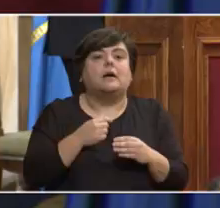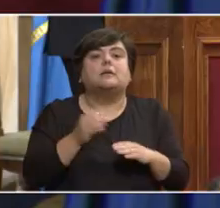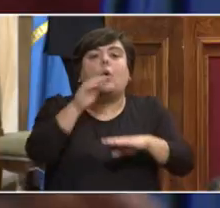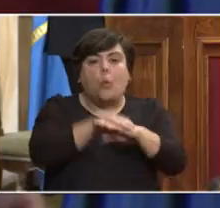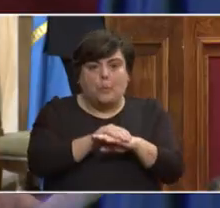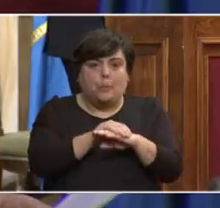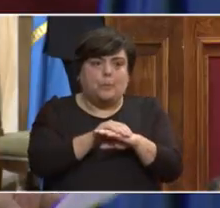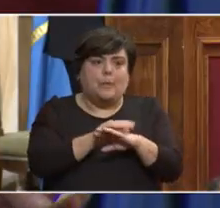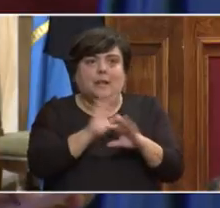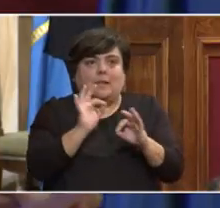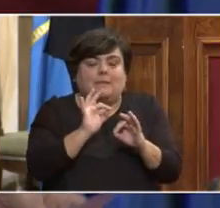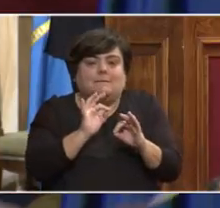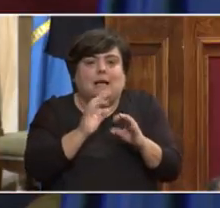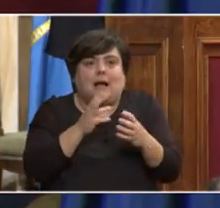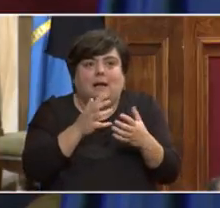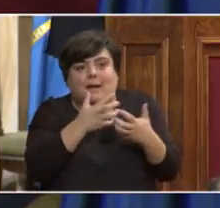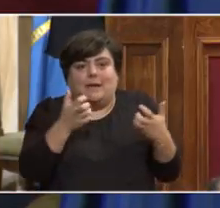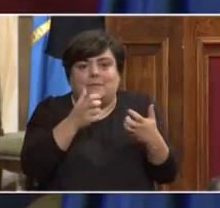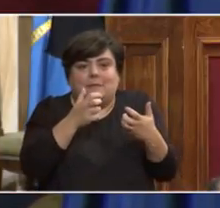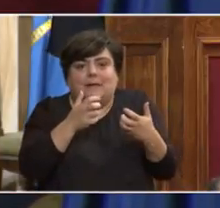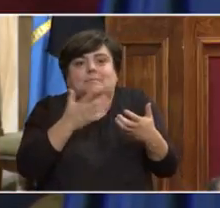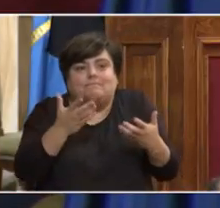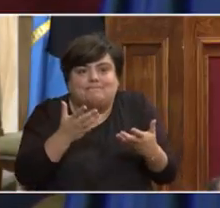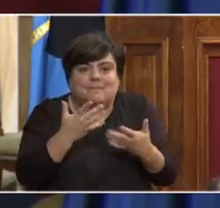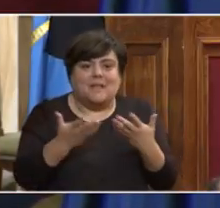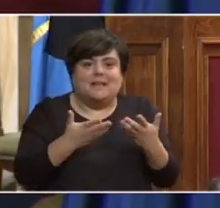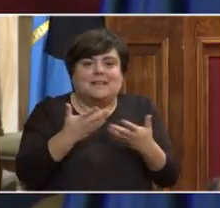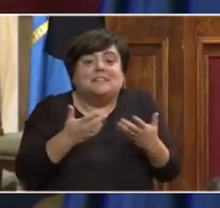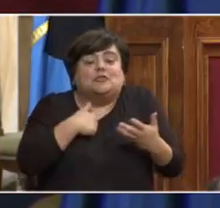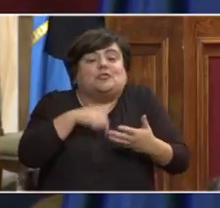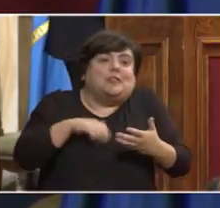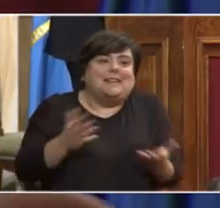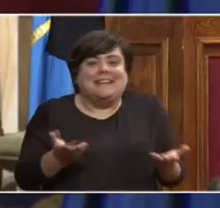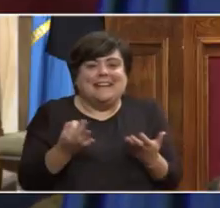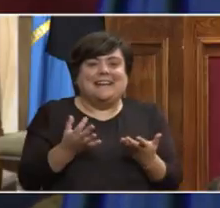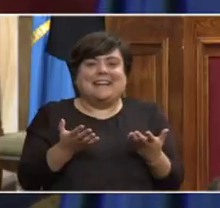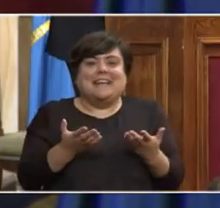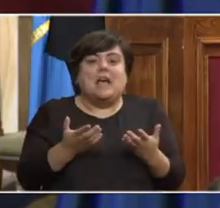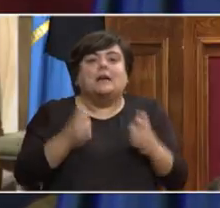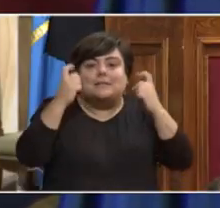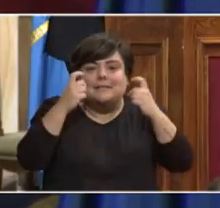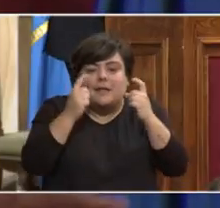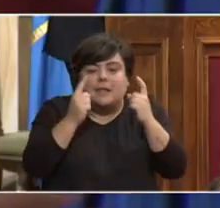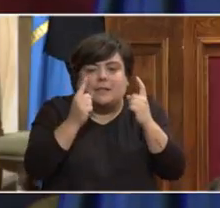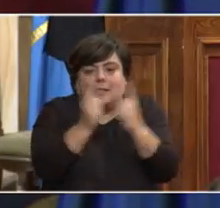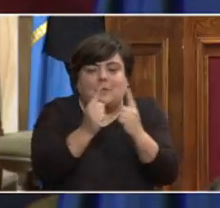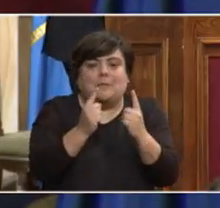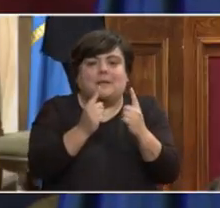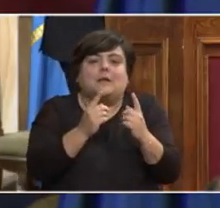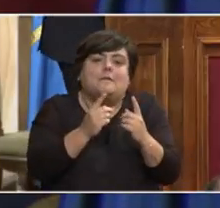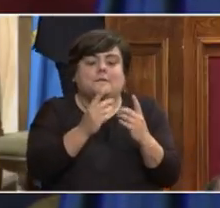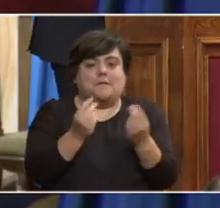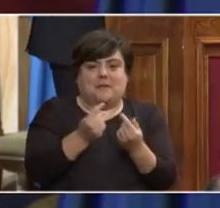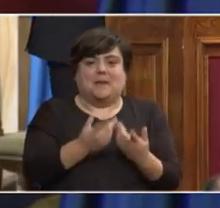me limitaré a leer el... Seré un mero... Y además intentaré ser breve, seré efímero.